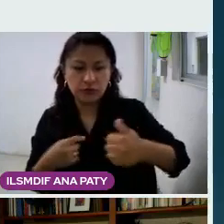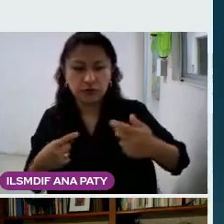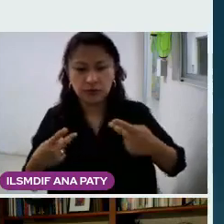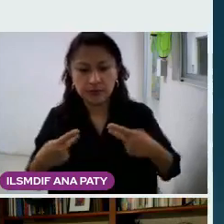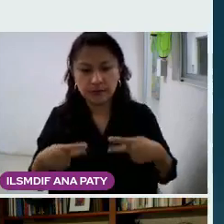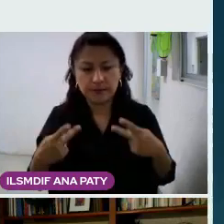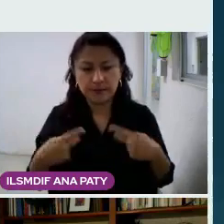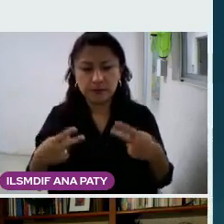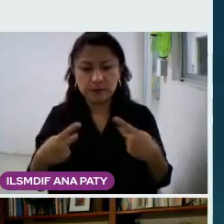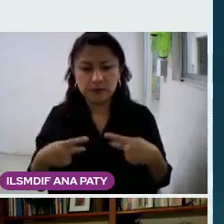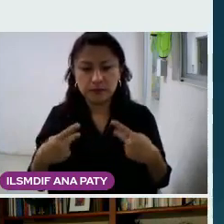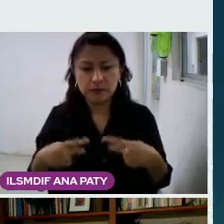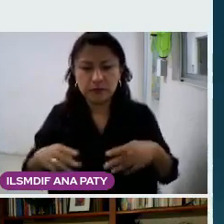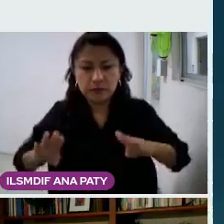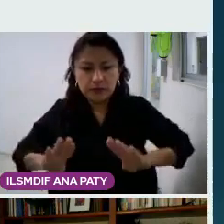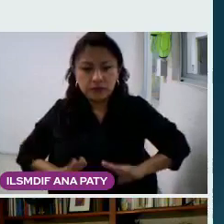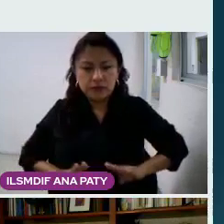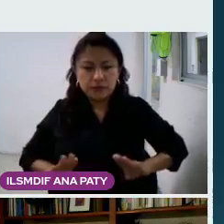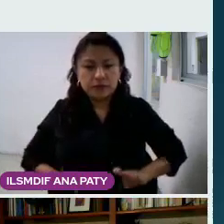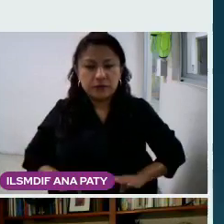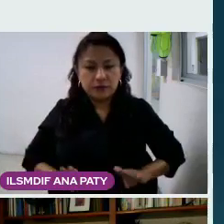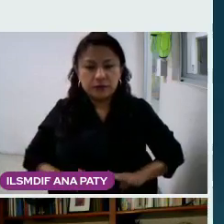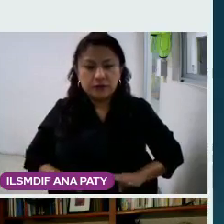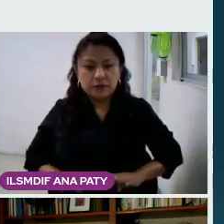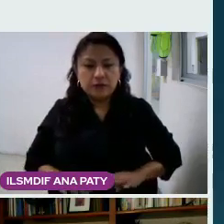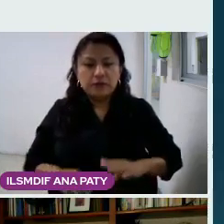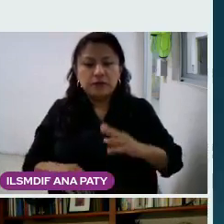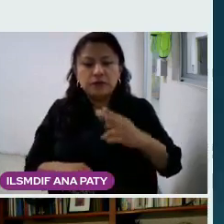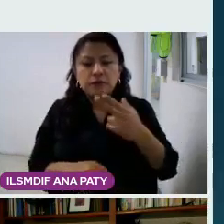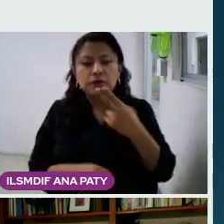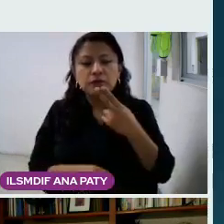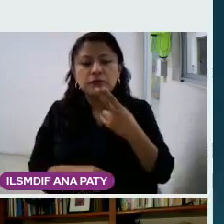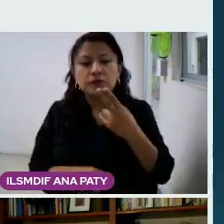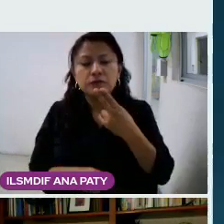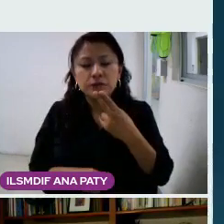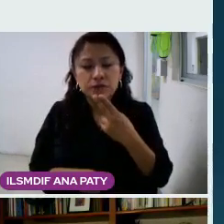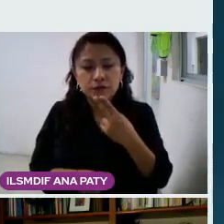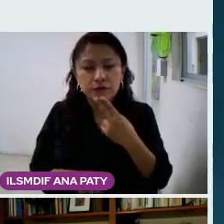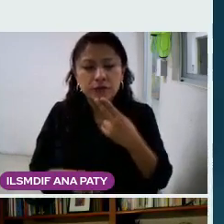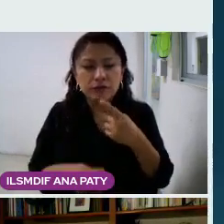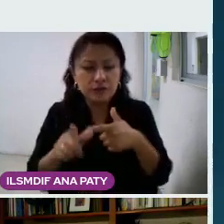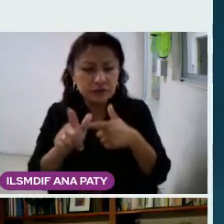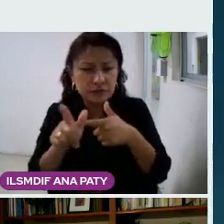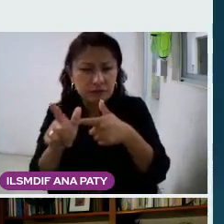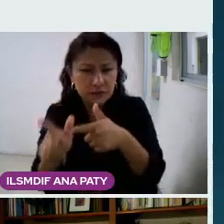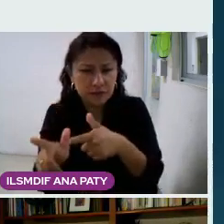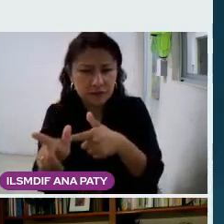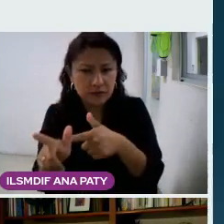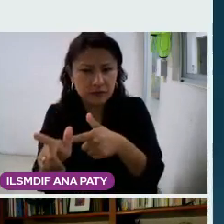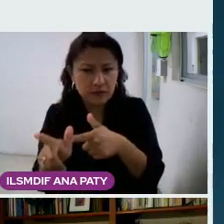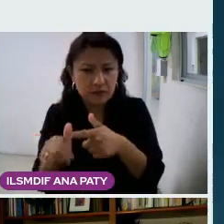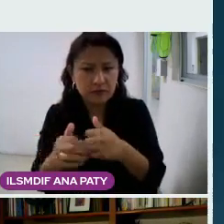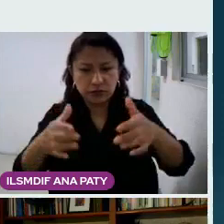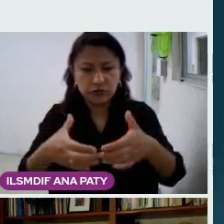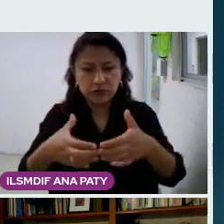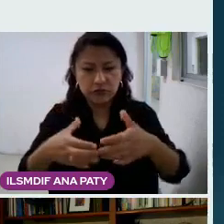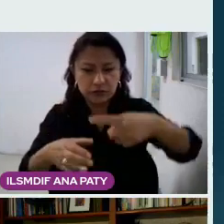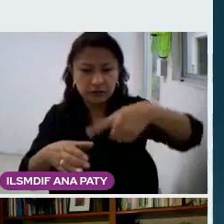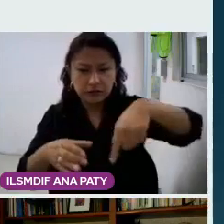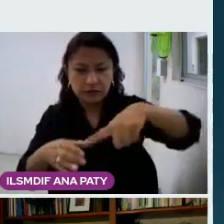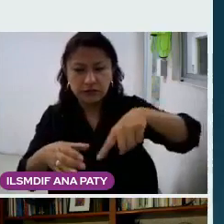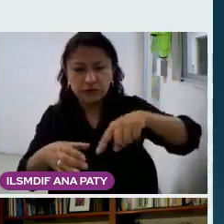el útero de la madre hay un alimento, hay una comida que estamos recibiendo, hay un alimento al cuerpo. Y a la